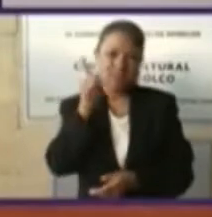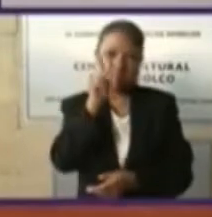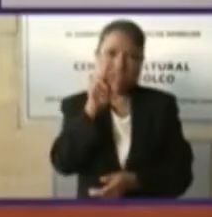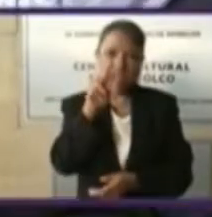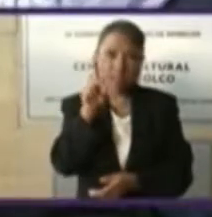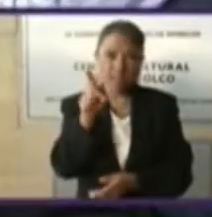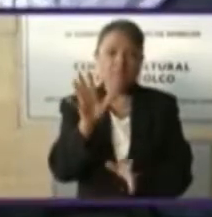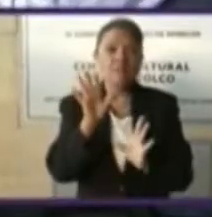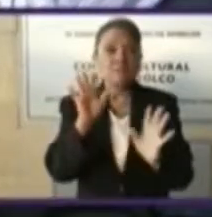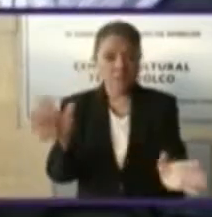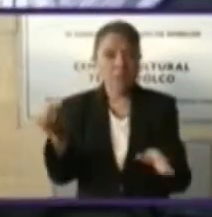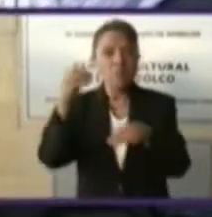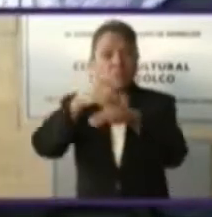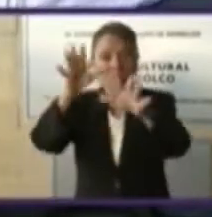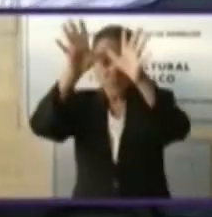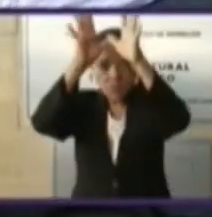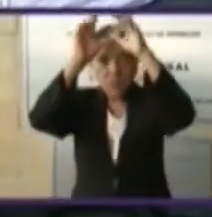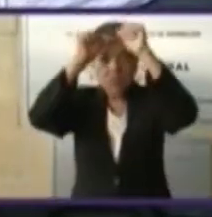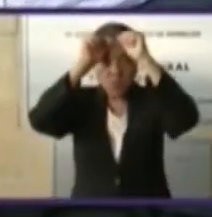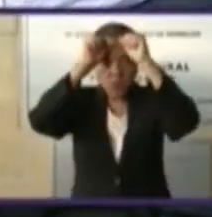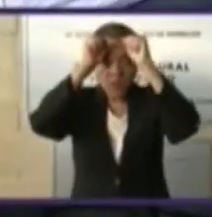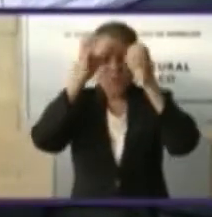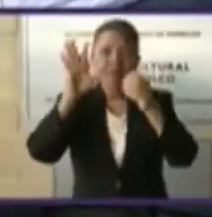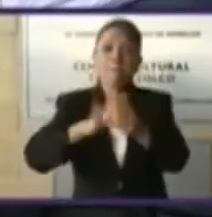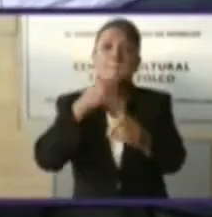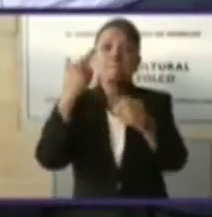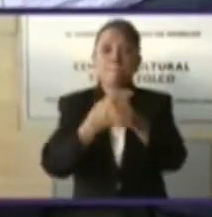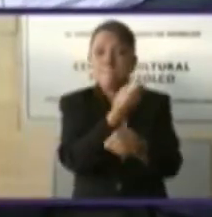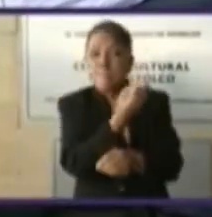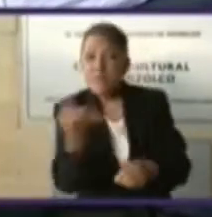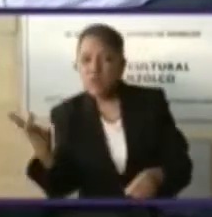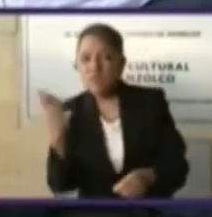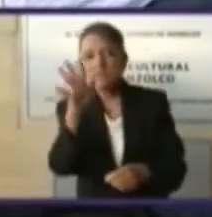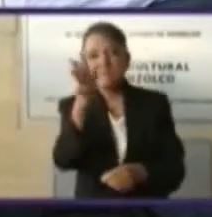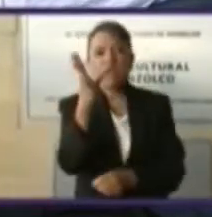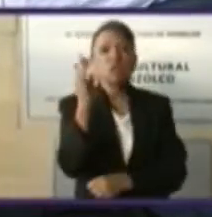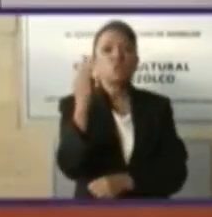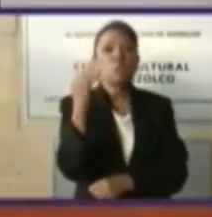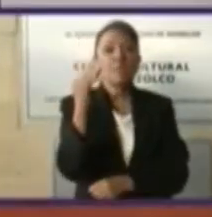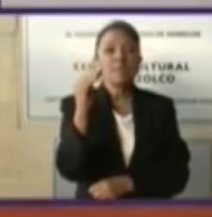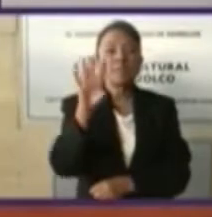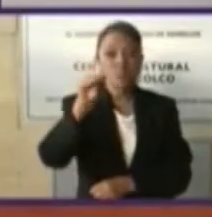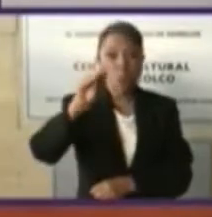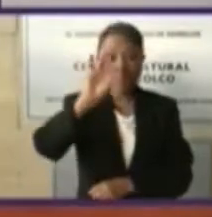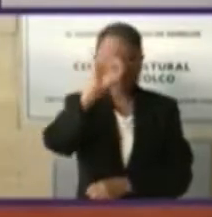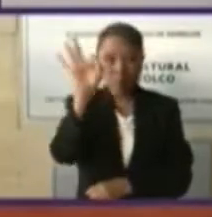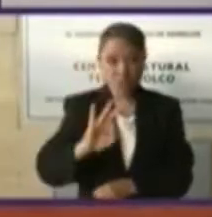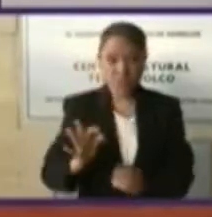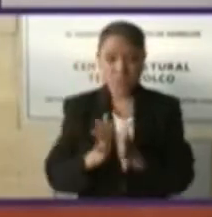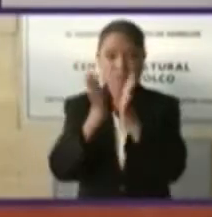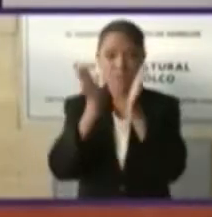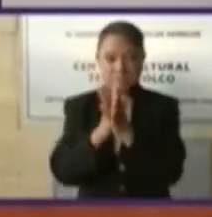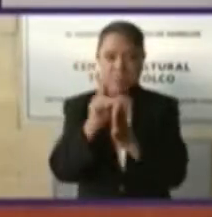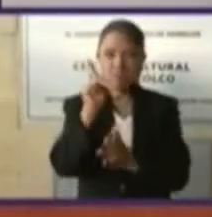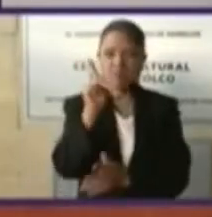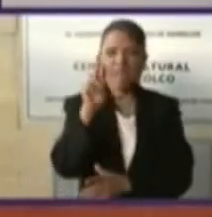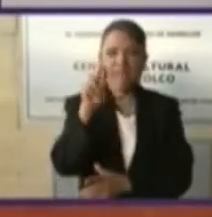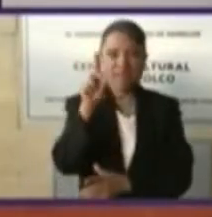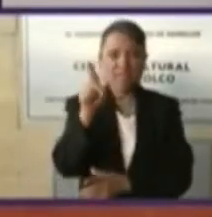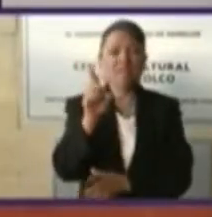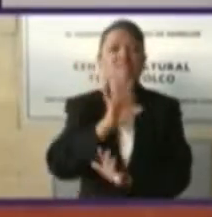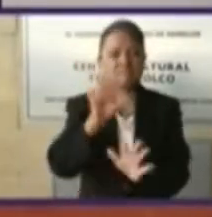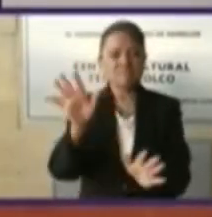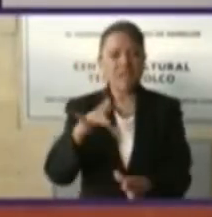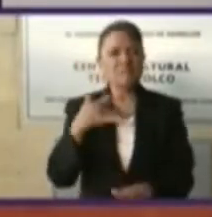logramos ponernos de acuerdo en una amplia mayoría, casi un 90% de quienes participamos en el PRD.